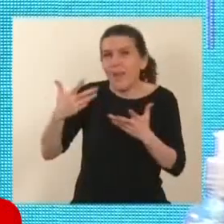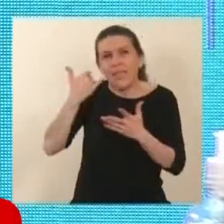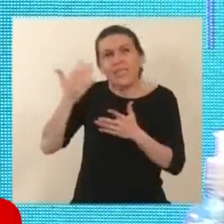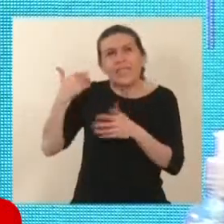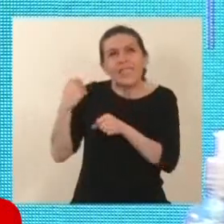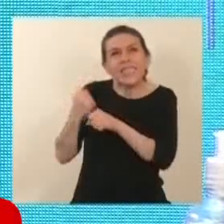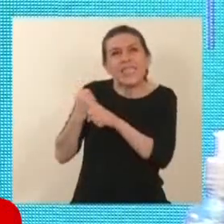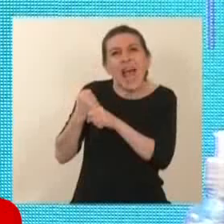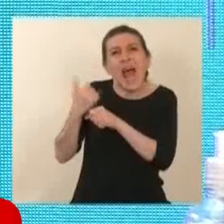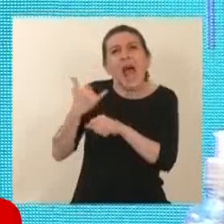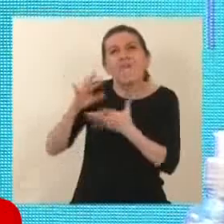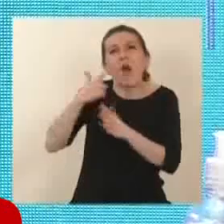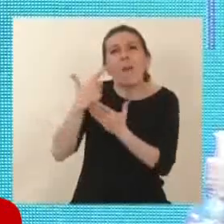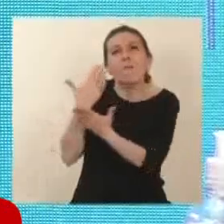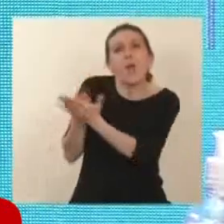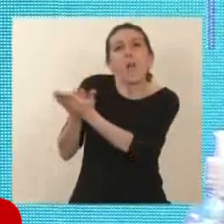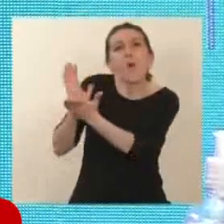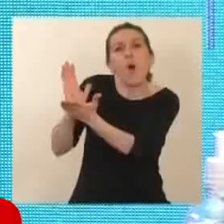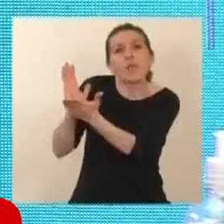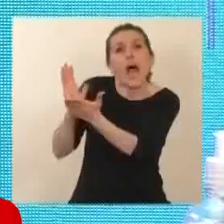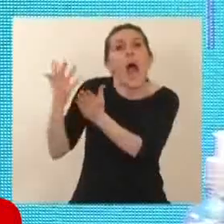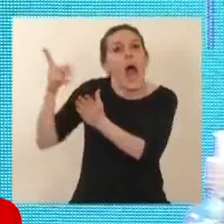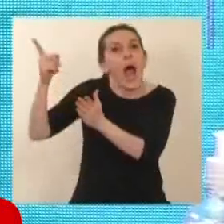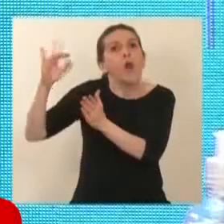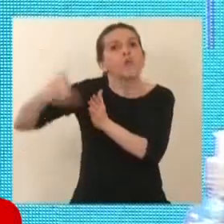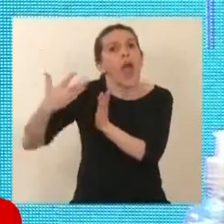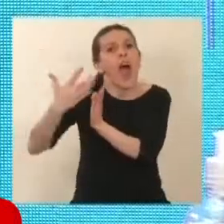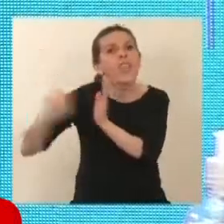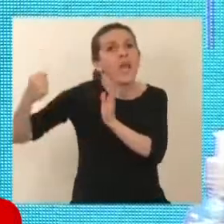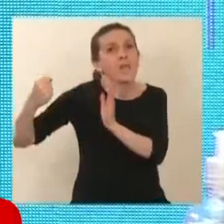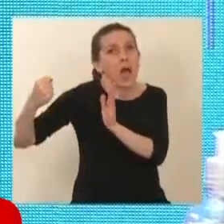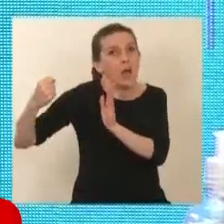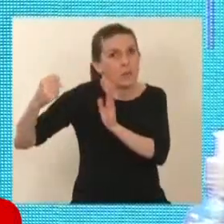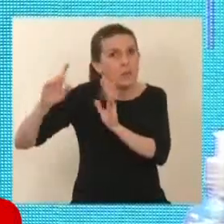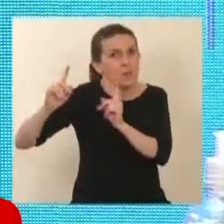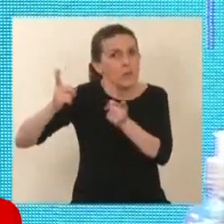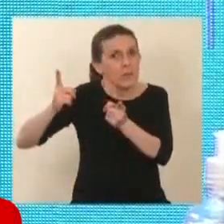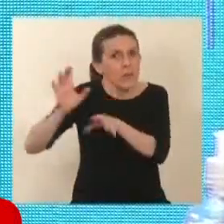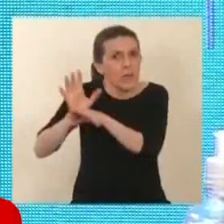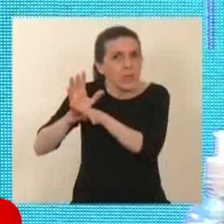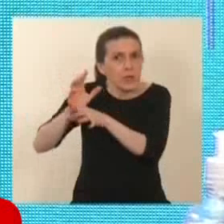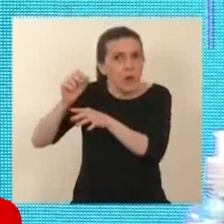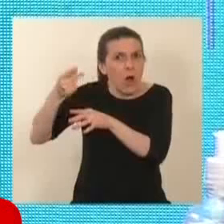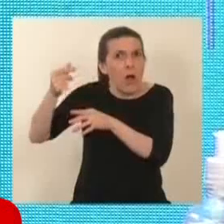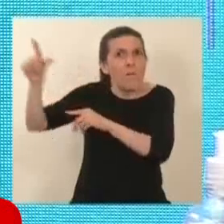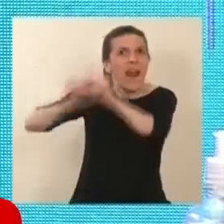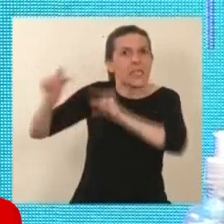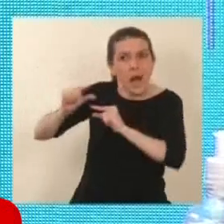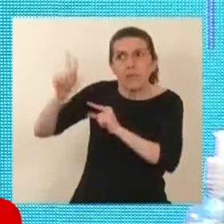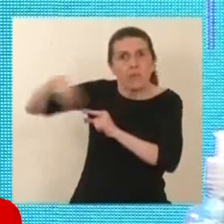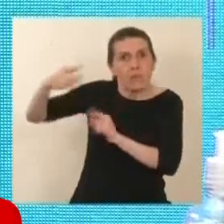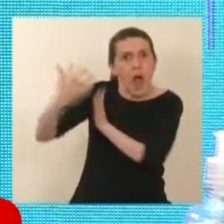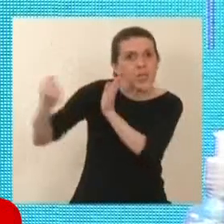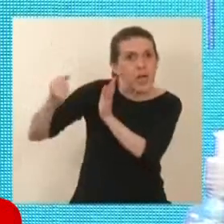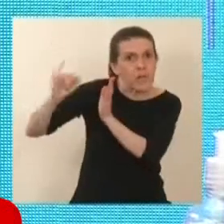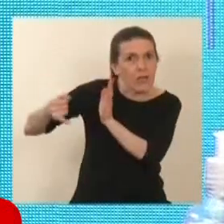trabajado las condiciones de una oferta que tuvo una aceptación masiva por parte de nuestros acreedores, fruto del proceso de